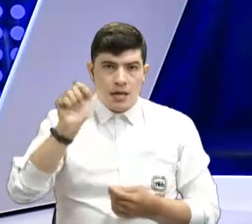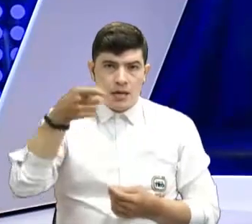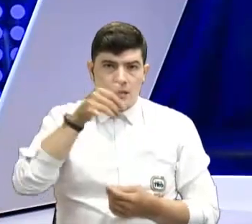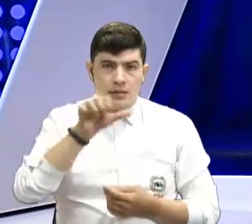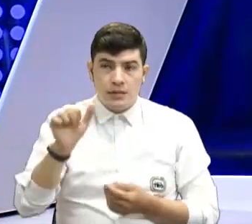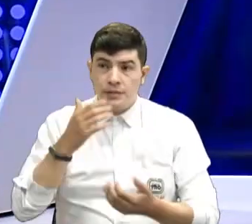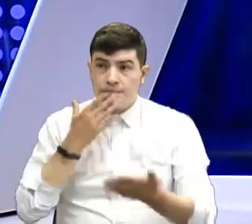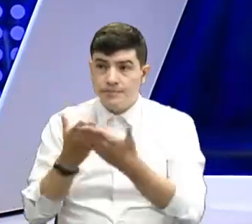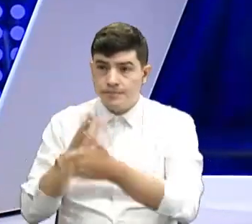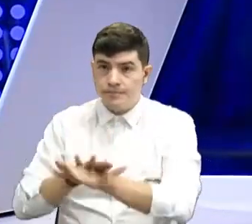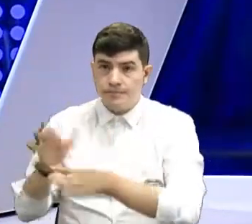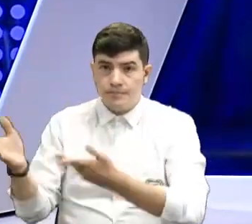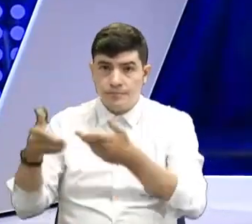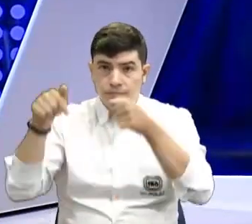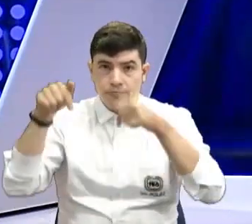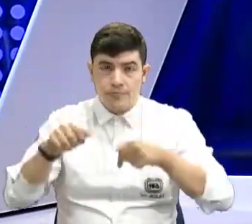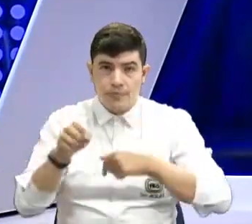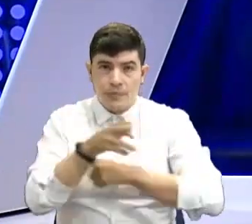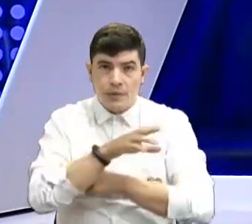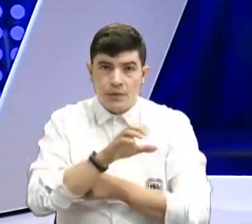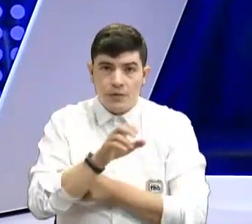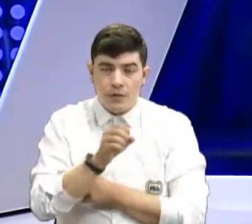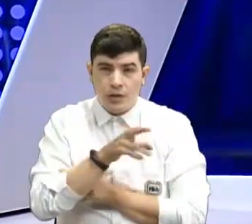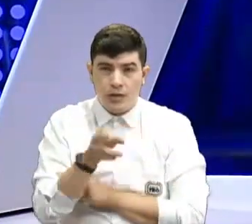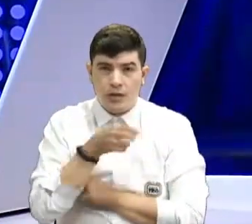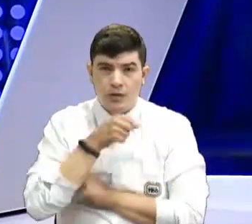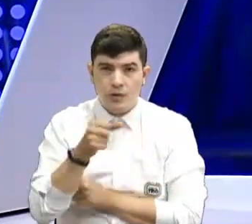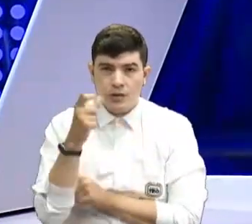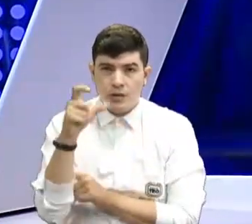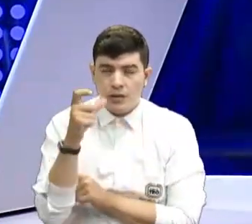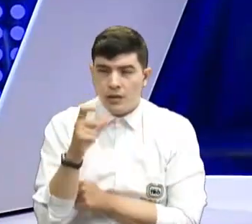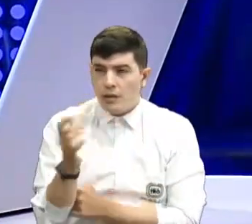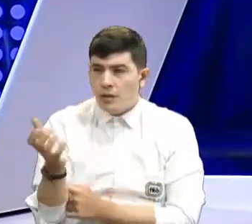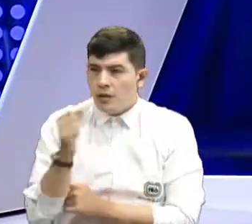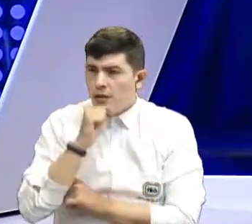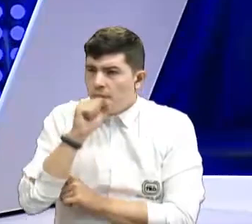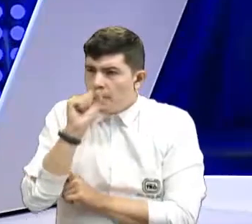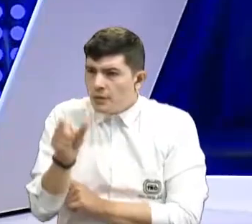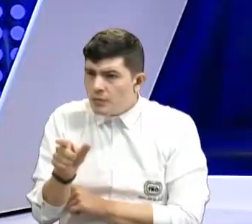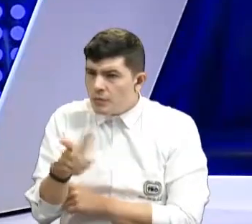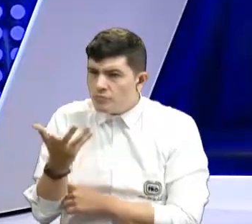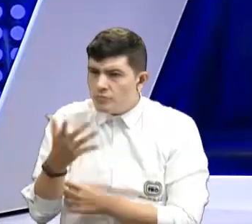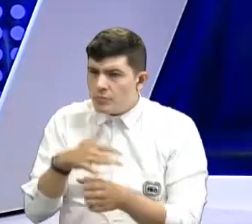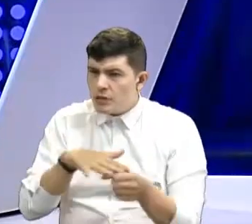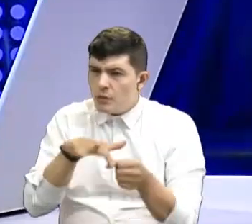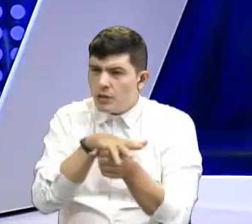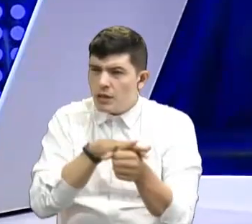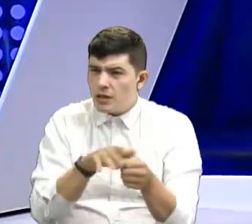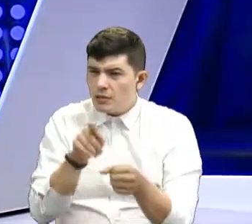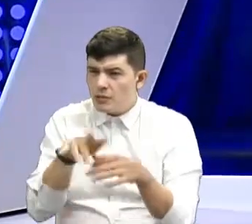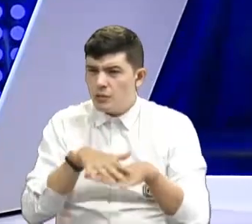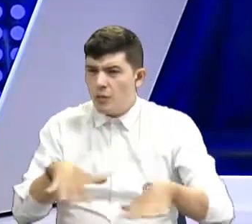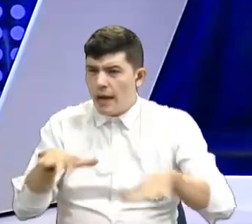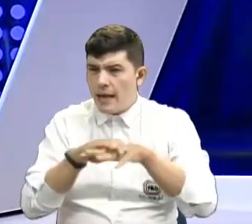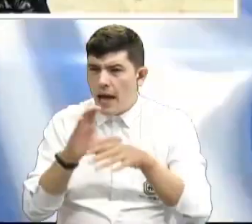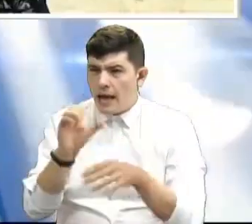buenas tardes. La saludo desde nuestros estudios en Cúcuta. Le pregunto cuál es el panorama, la situación que se vive en esos municipios de la zona del Catatumbo.